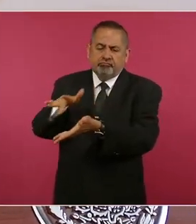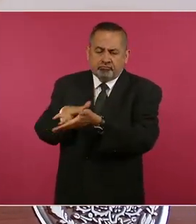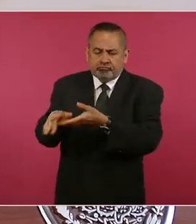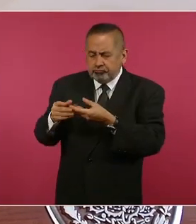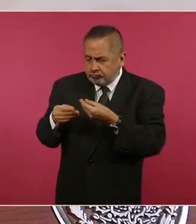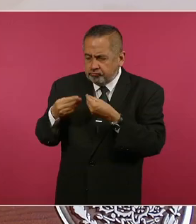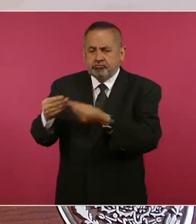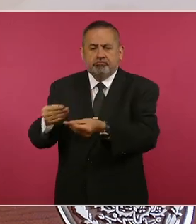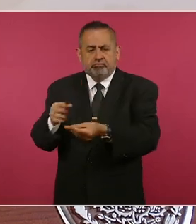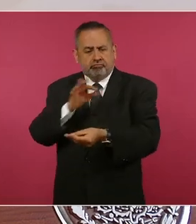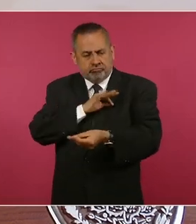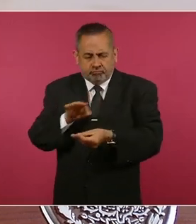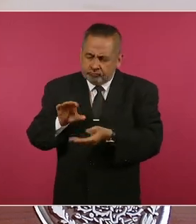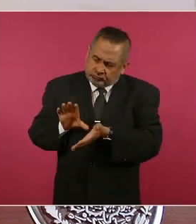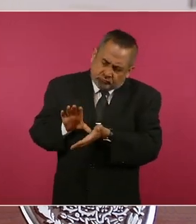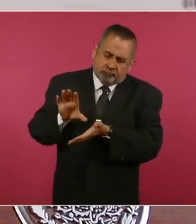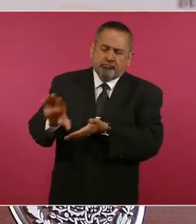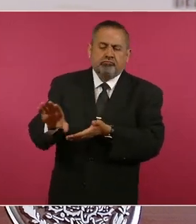entregar